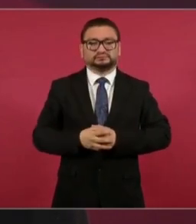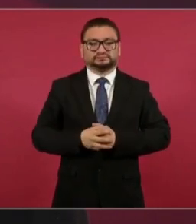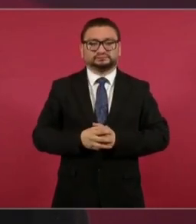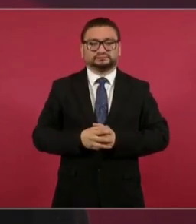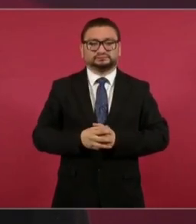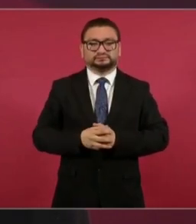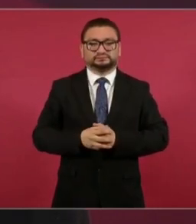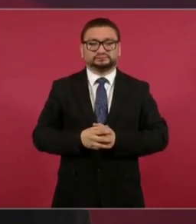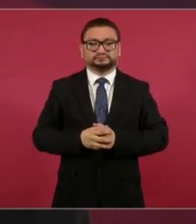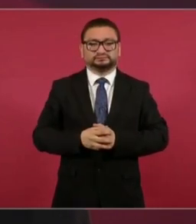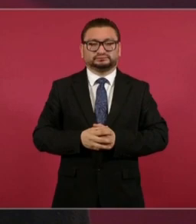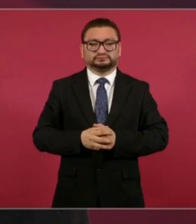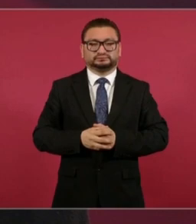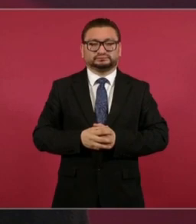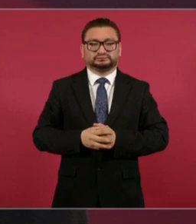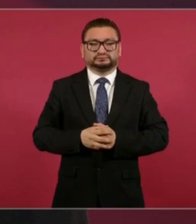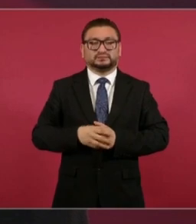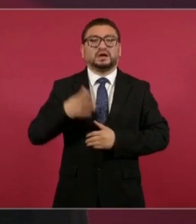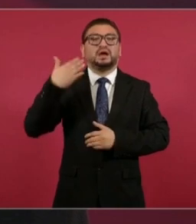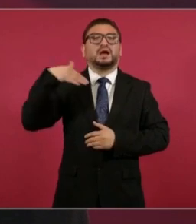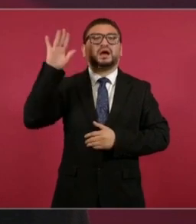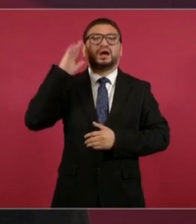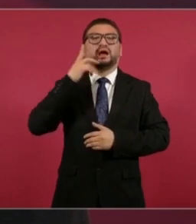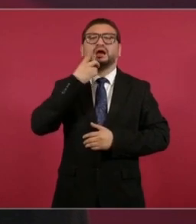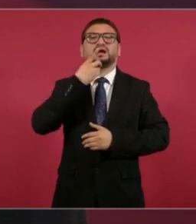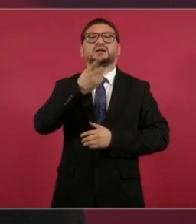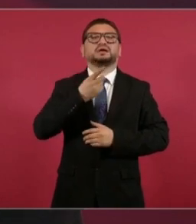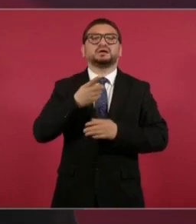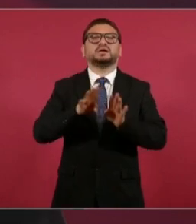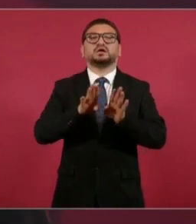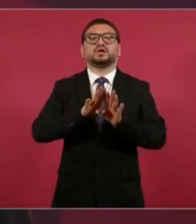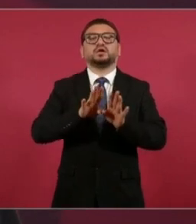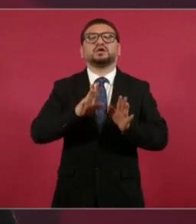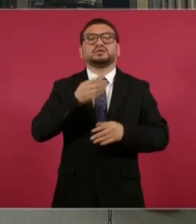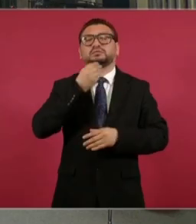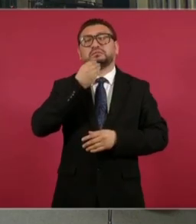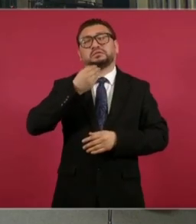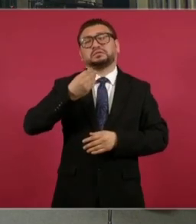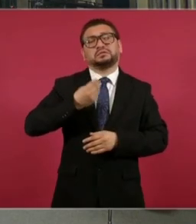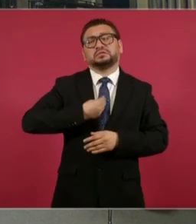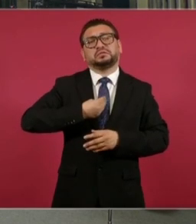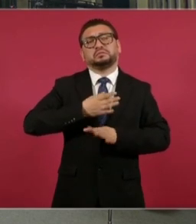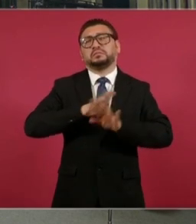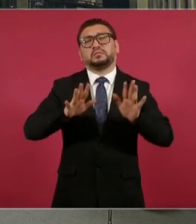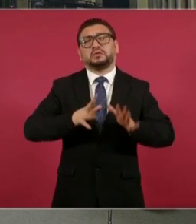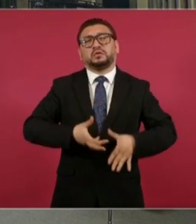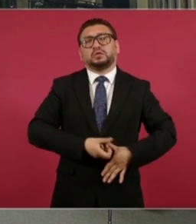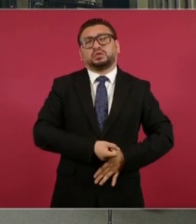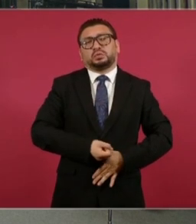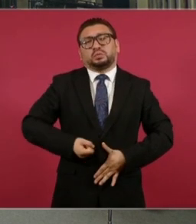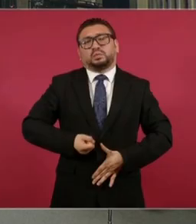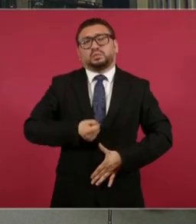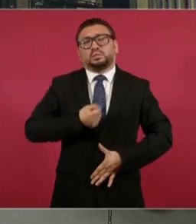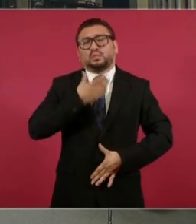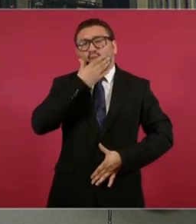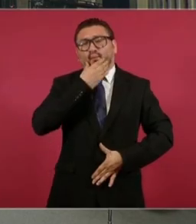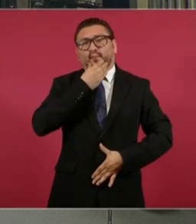salir qué decían antes ni modo hay que aperarse el